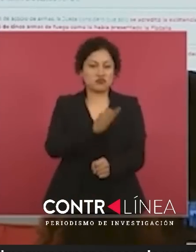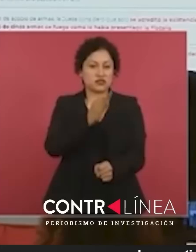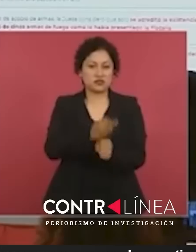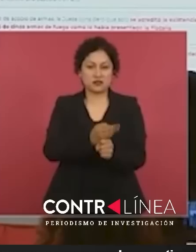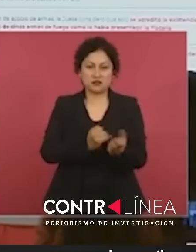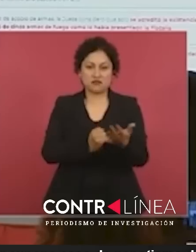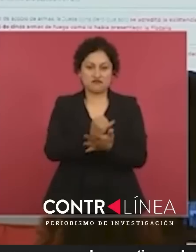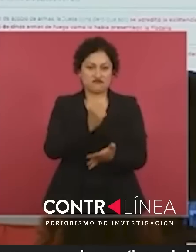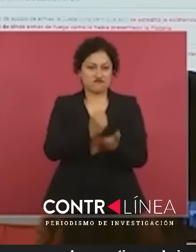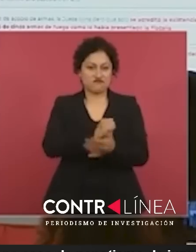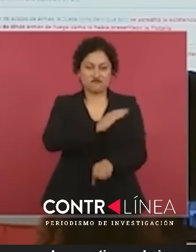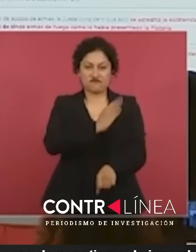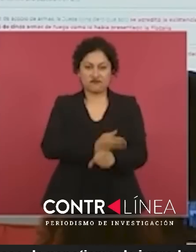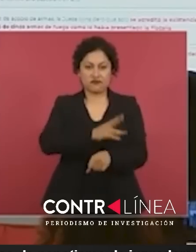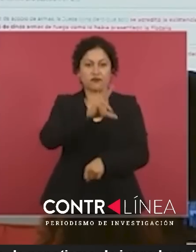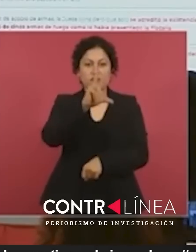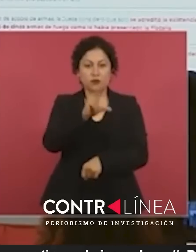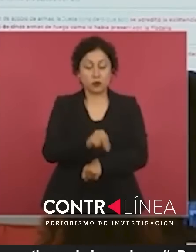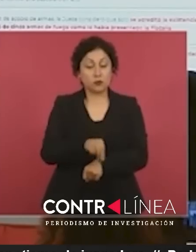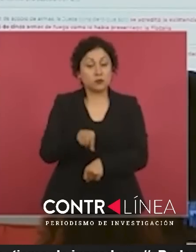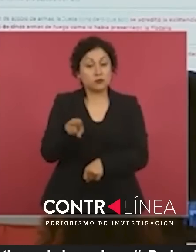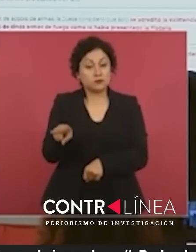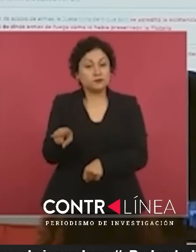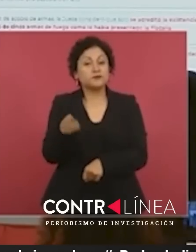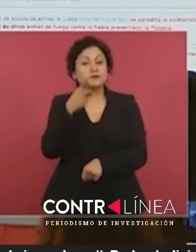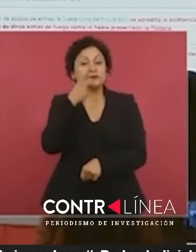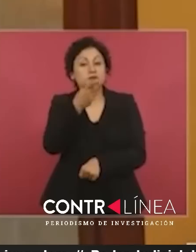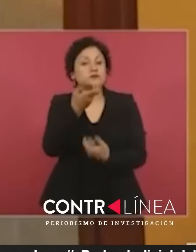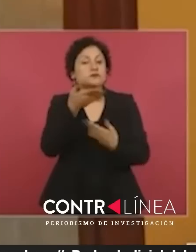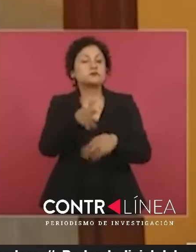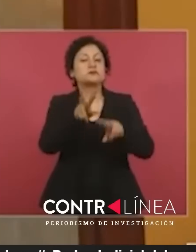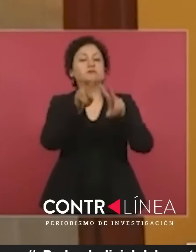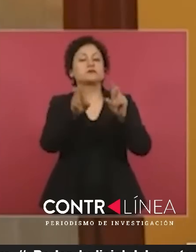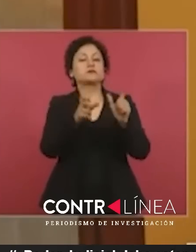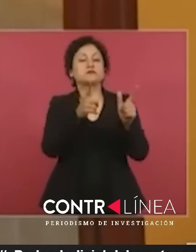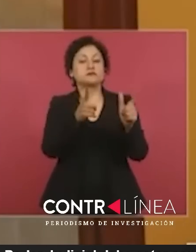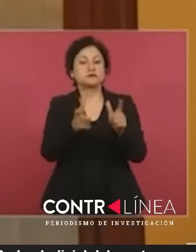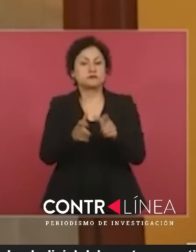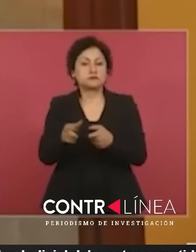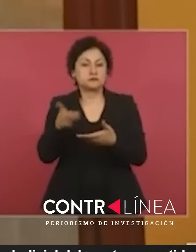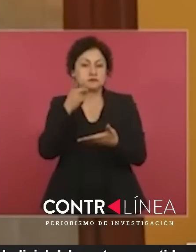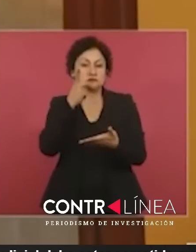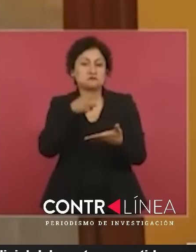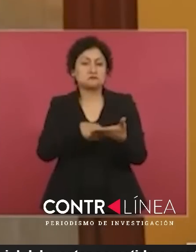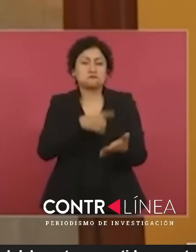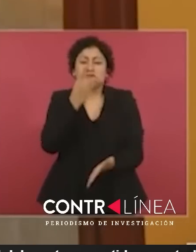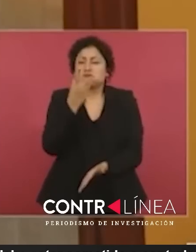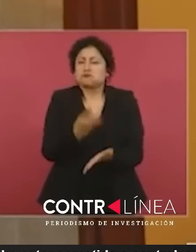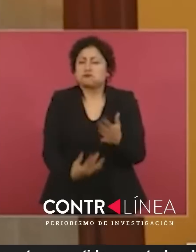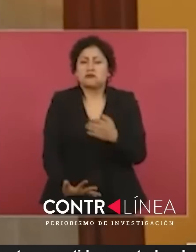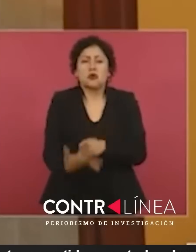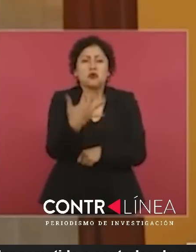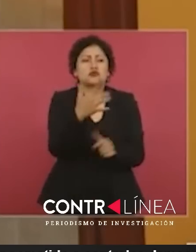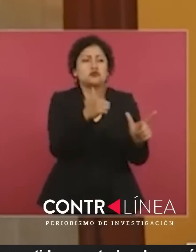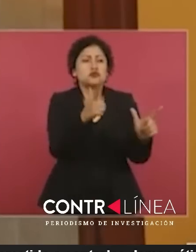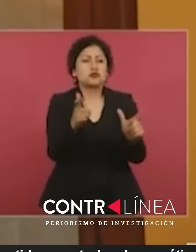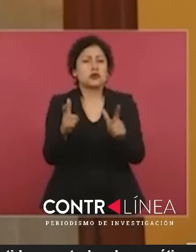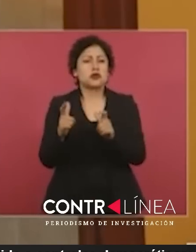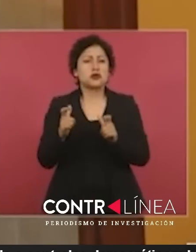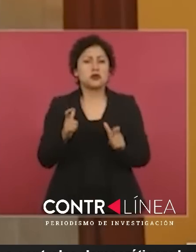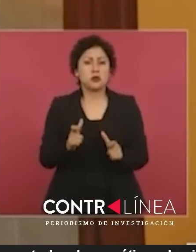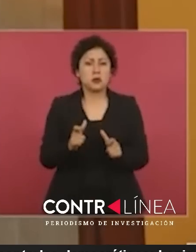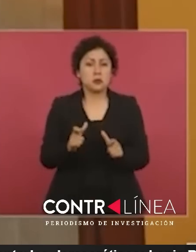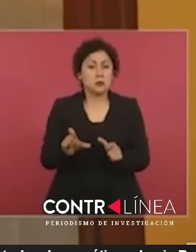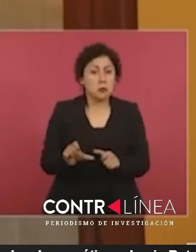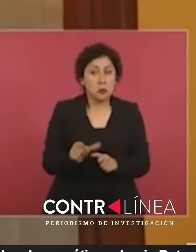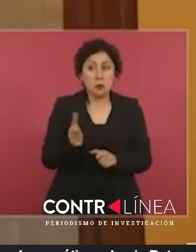delito de acopio de armas, la jueza consideró que solo se acreditó la existencia de 5 armas de fuego y no más de 5 armas